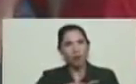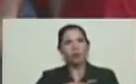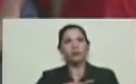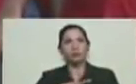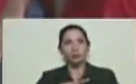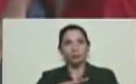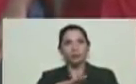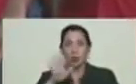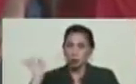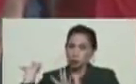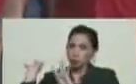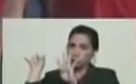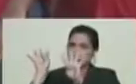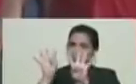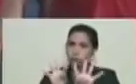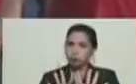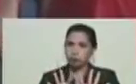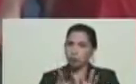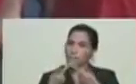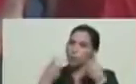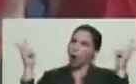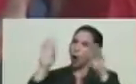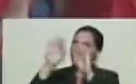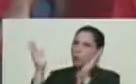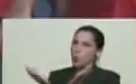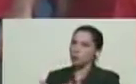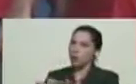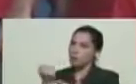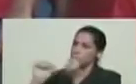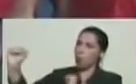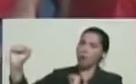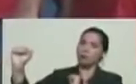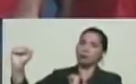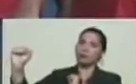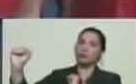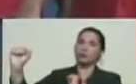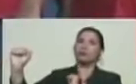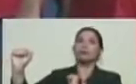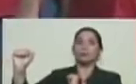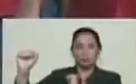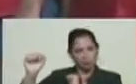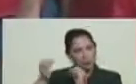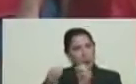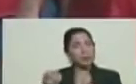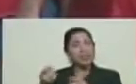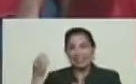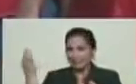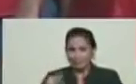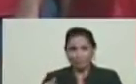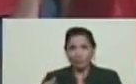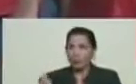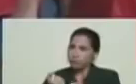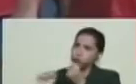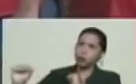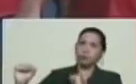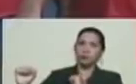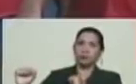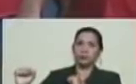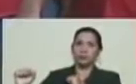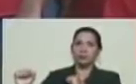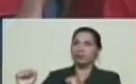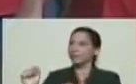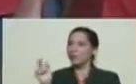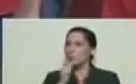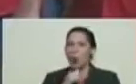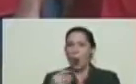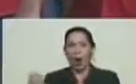la calle a decirle al mundo que rechaza, ratifica su rechazo, su indignación